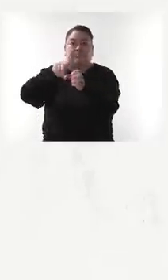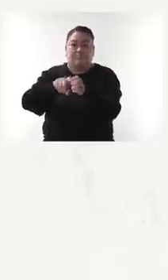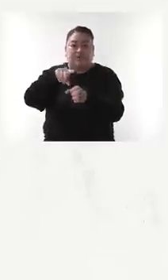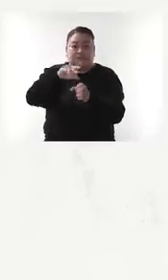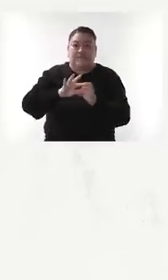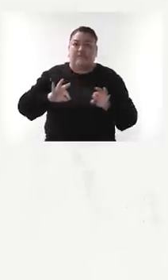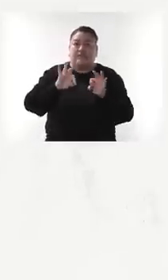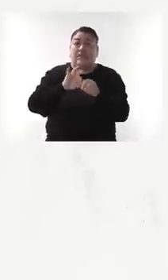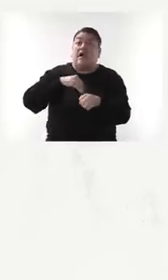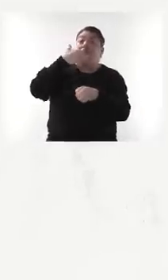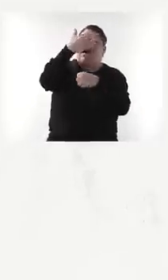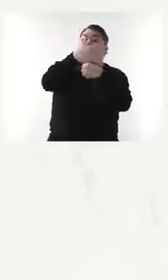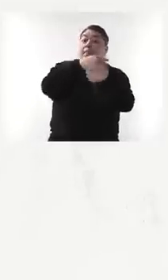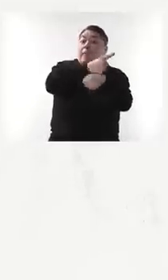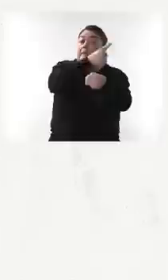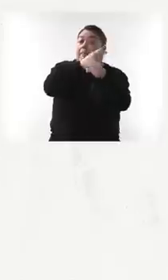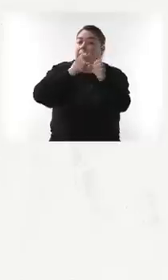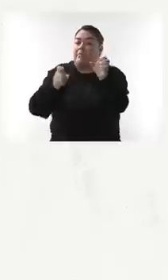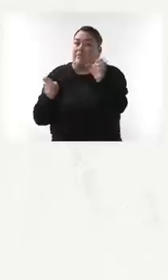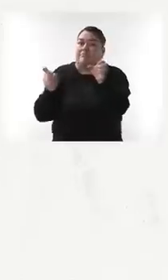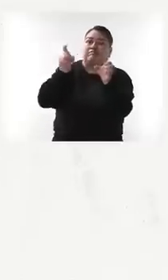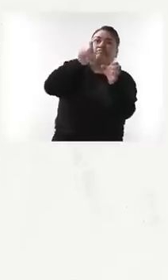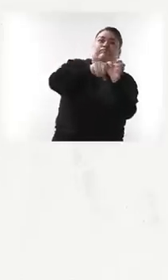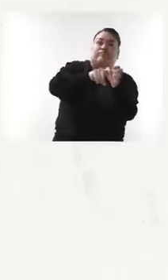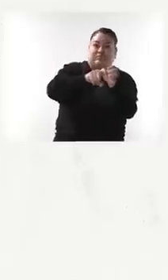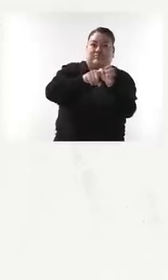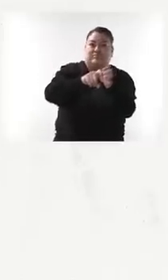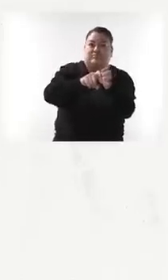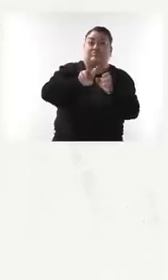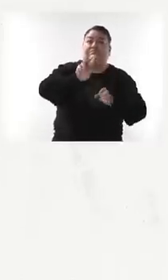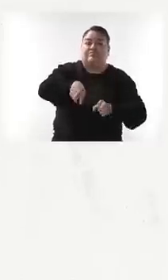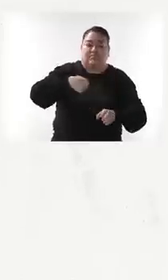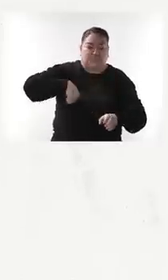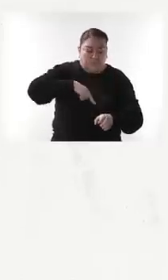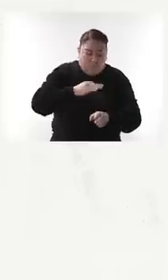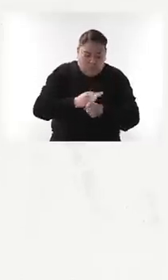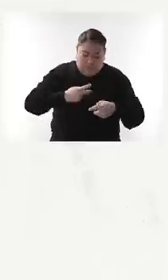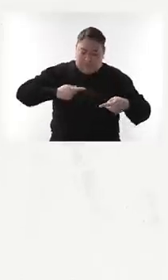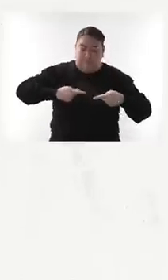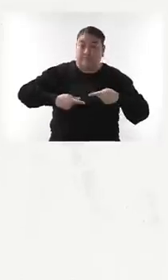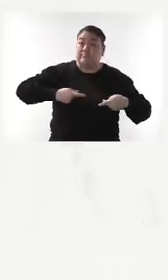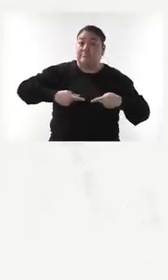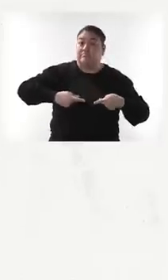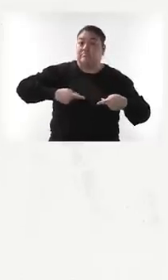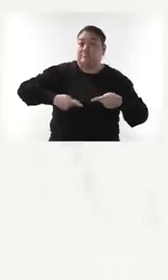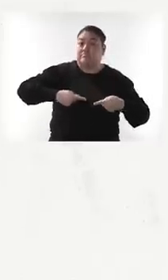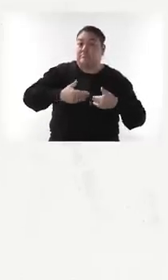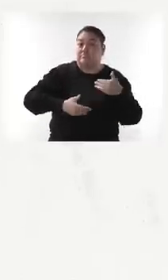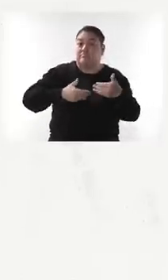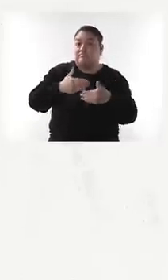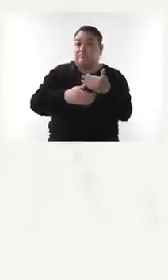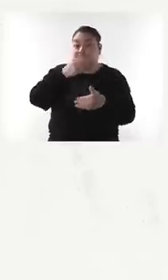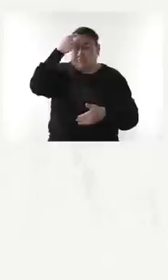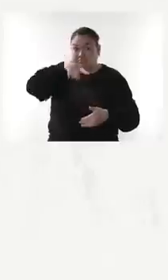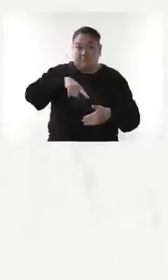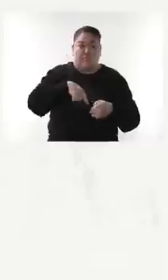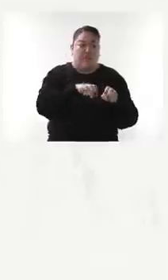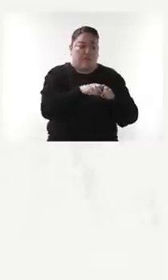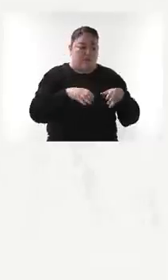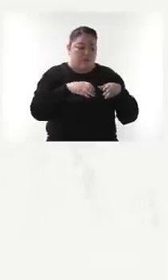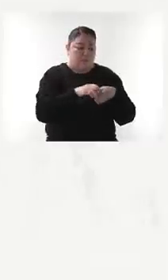primera división. Y que si generamos una fórmula que regrese el ascenso y